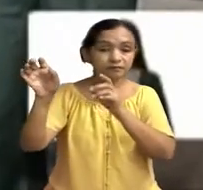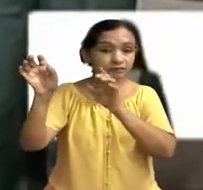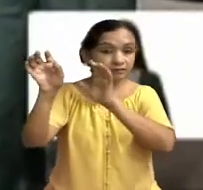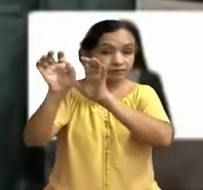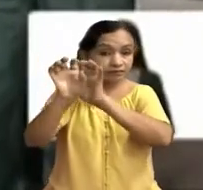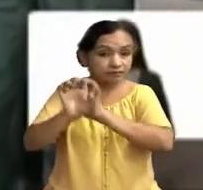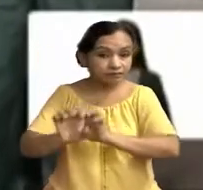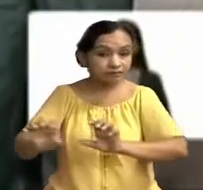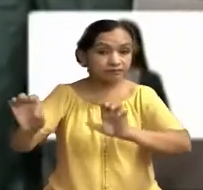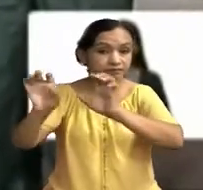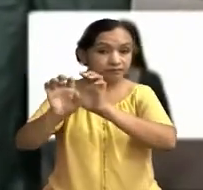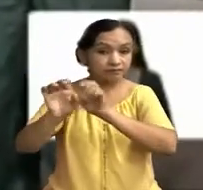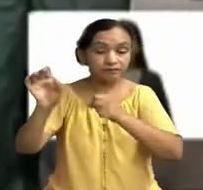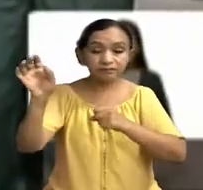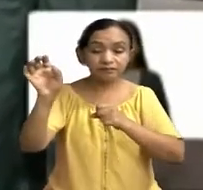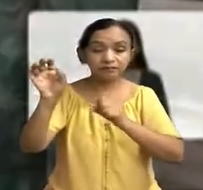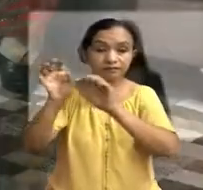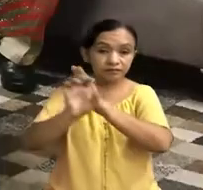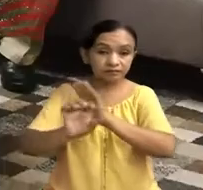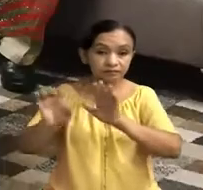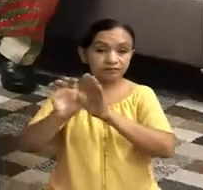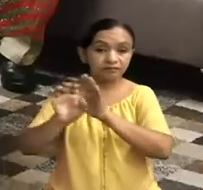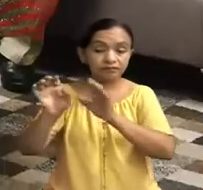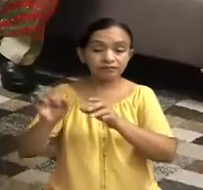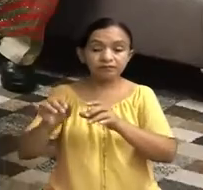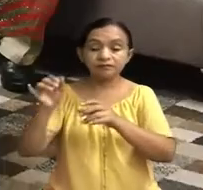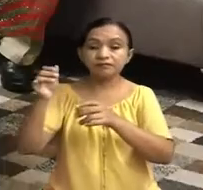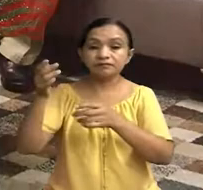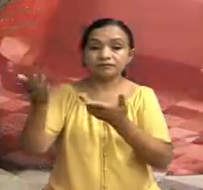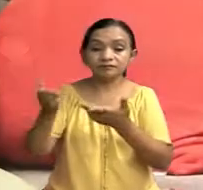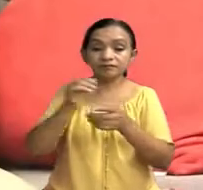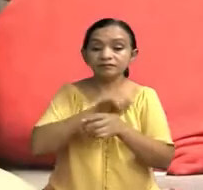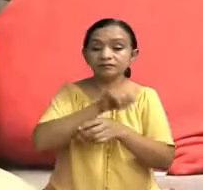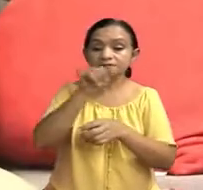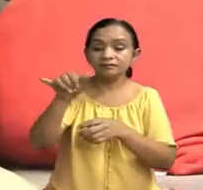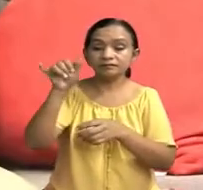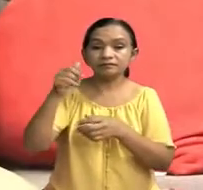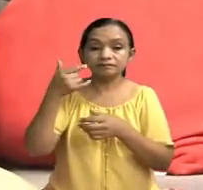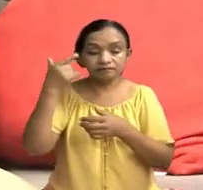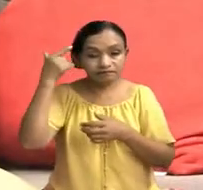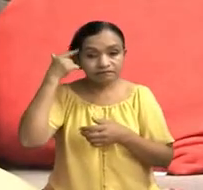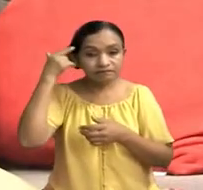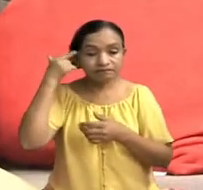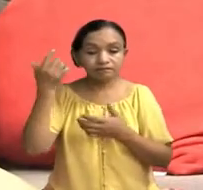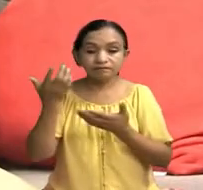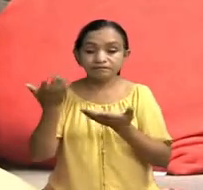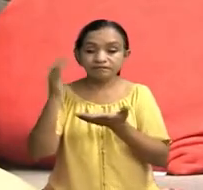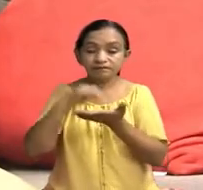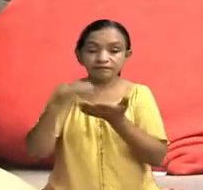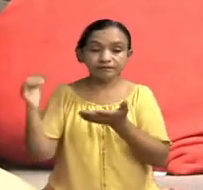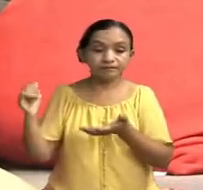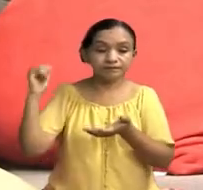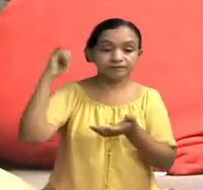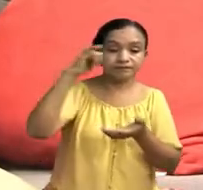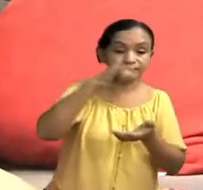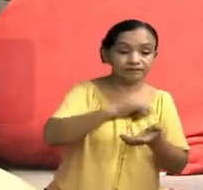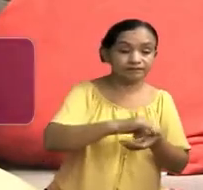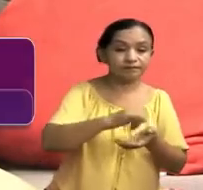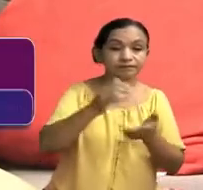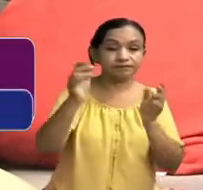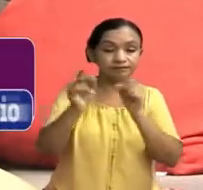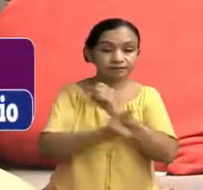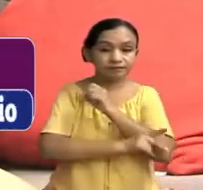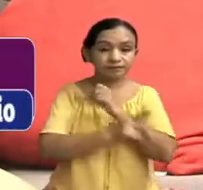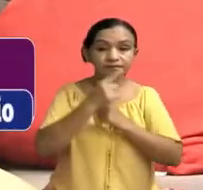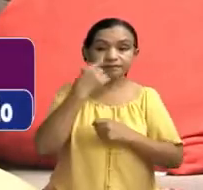Pero eso creó una conciencia de volver, digamos, a ese Chile, digamos, que progresaba a partir del